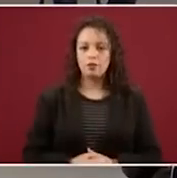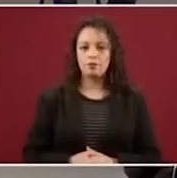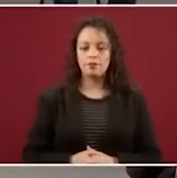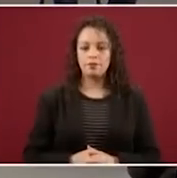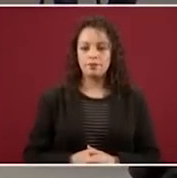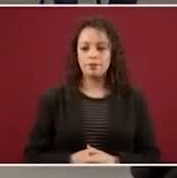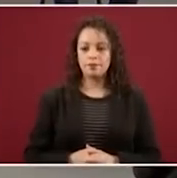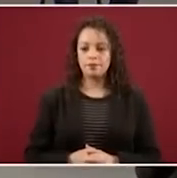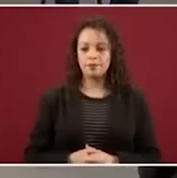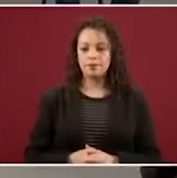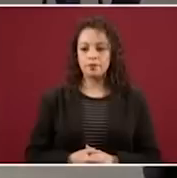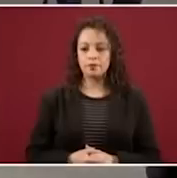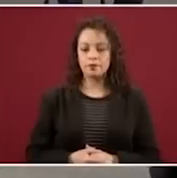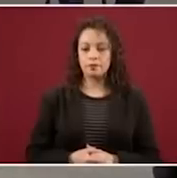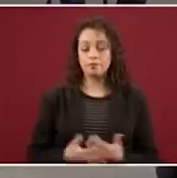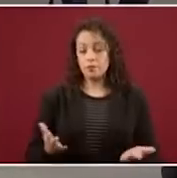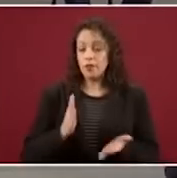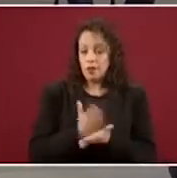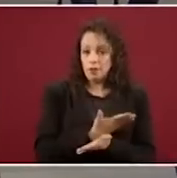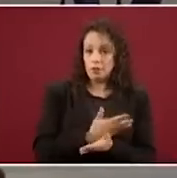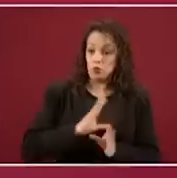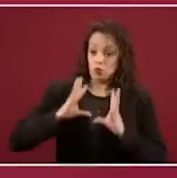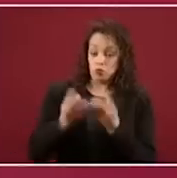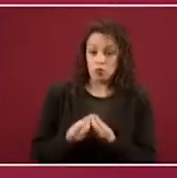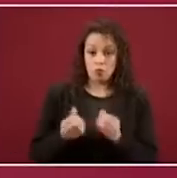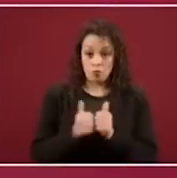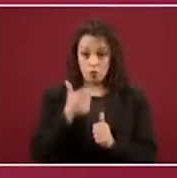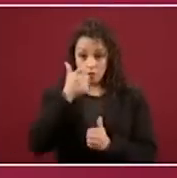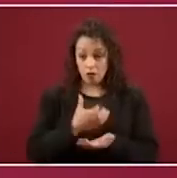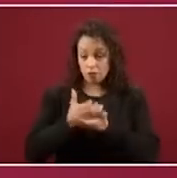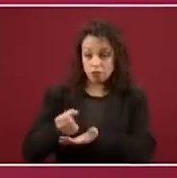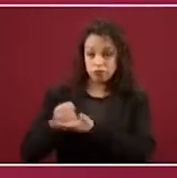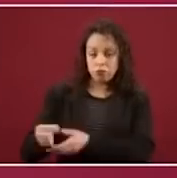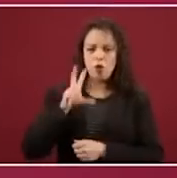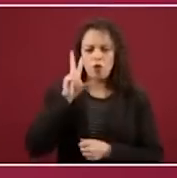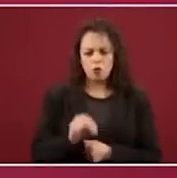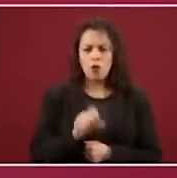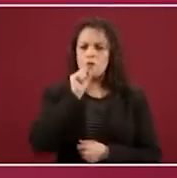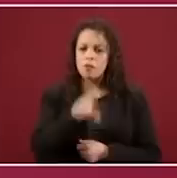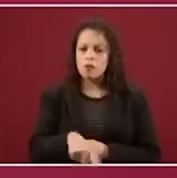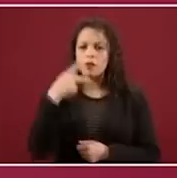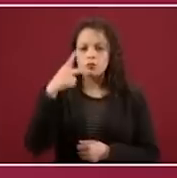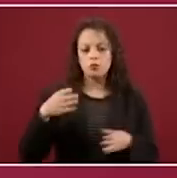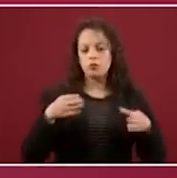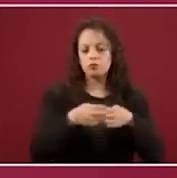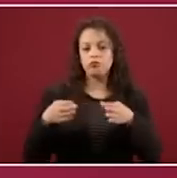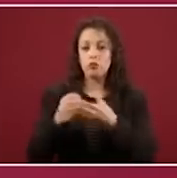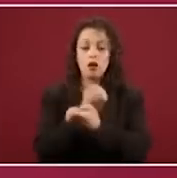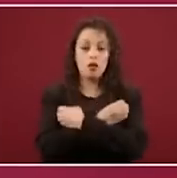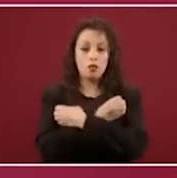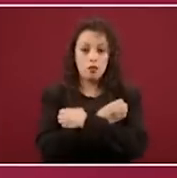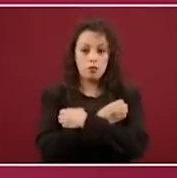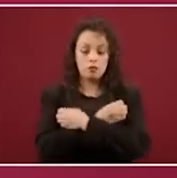parte, no todo es presupuesto, también es organización. Parte del sector educativo le debe